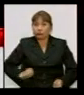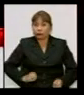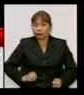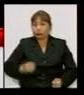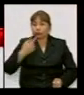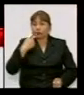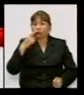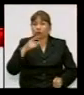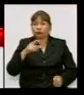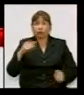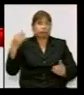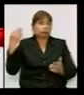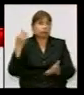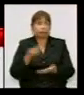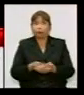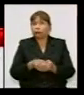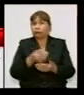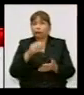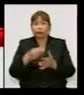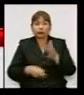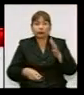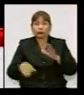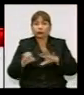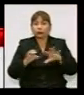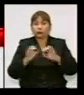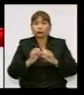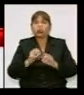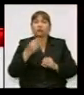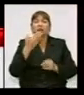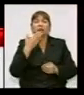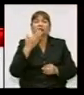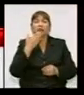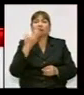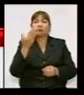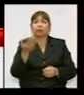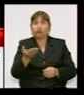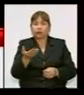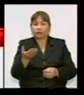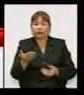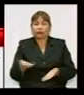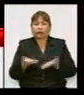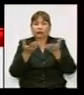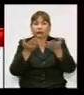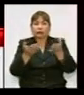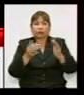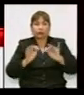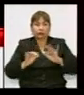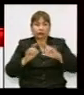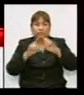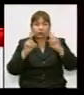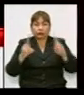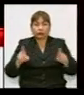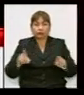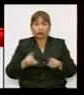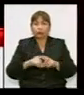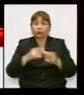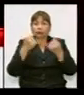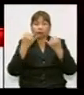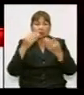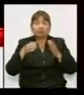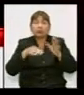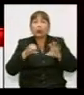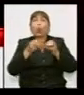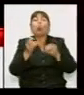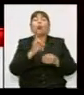Este ataque reveló una nueva forma de hacer la guerra. La identificación de quienes llevaron a cabo el ataque y la naturaleza de los medios empleados